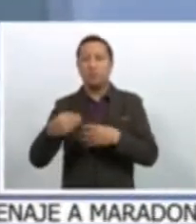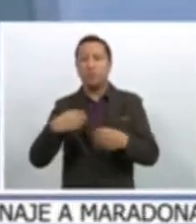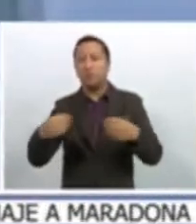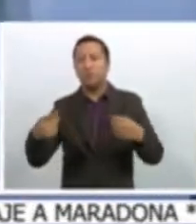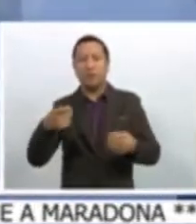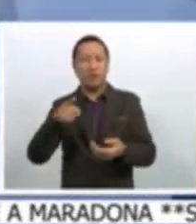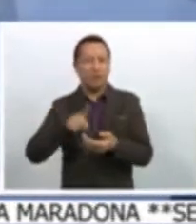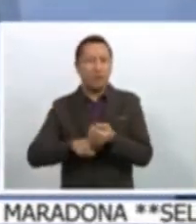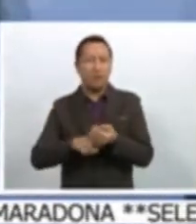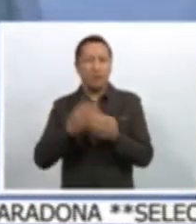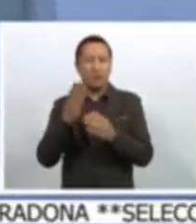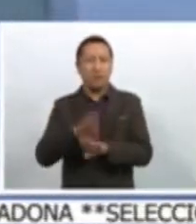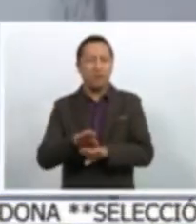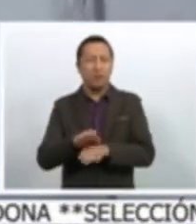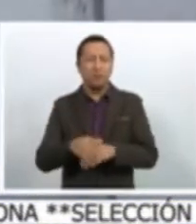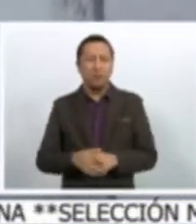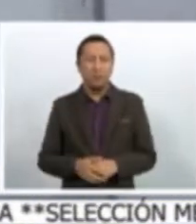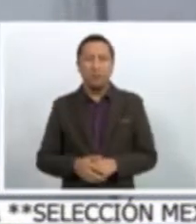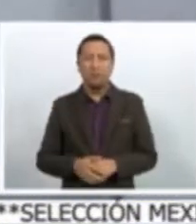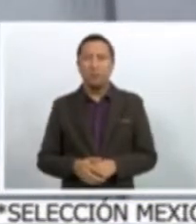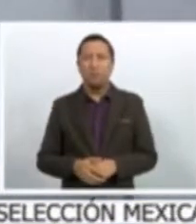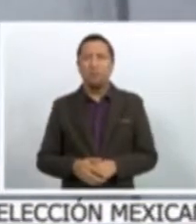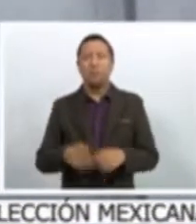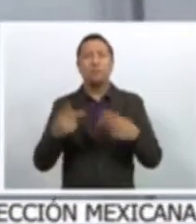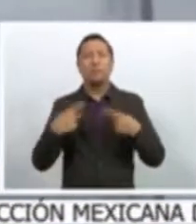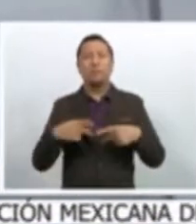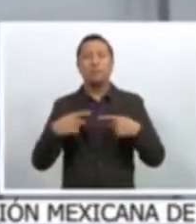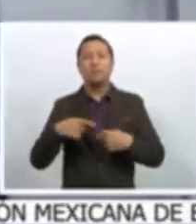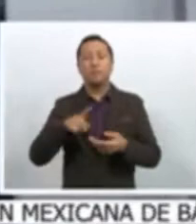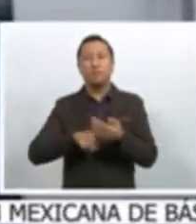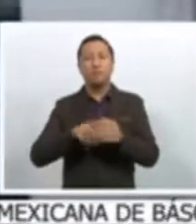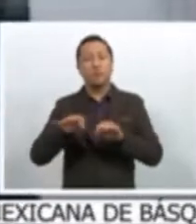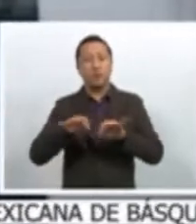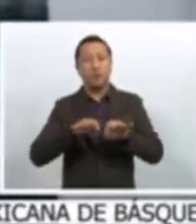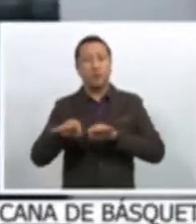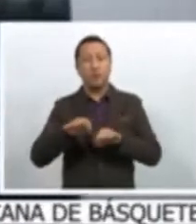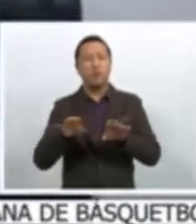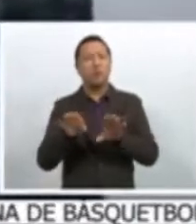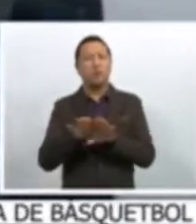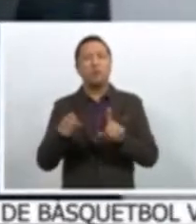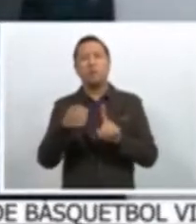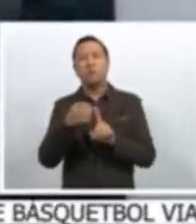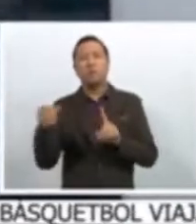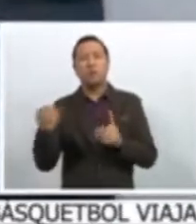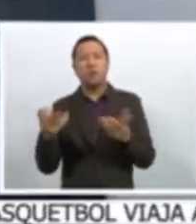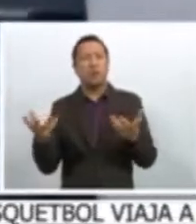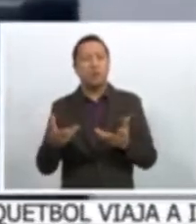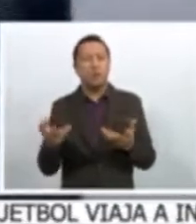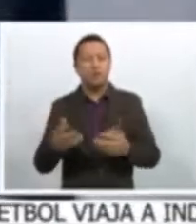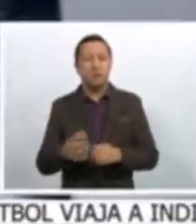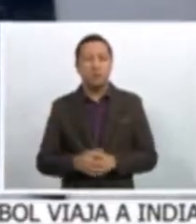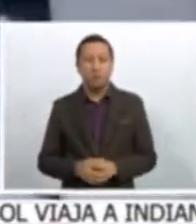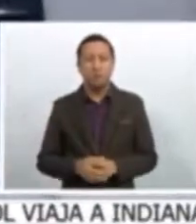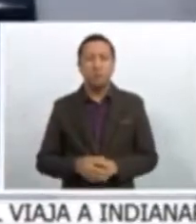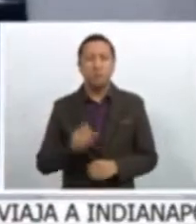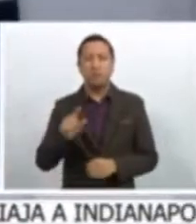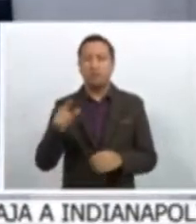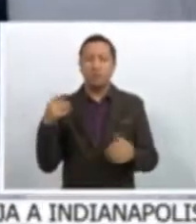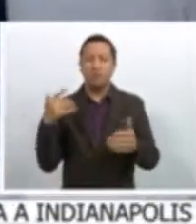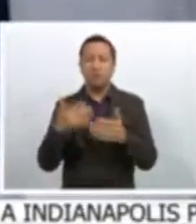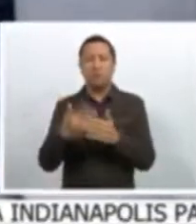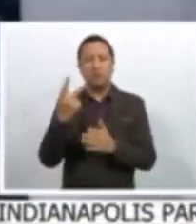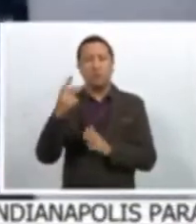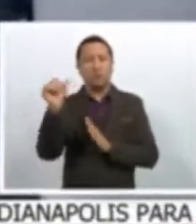interior de las sucursales. Usuarios y cuentavientes opinan respecto de cómo han llevado la sana distancia en las sucursales durante estos 8 meses